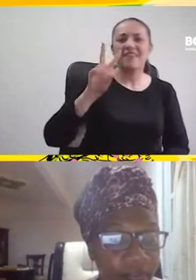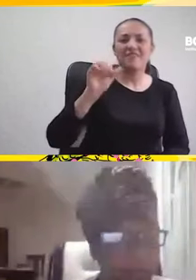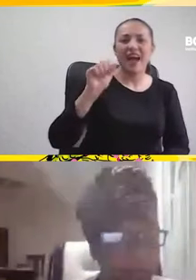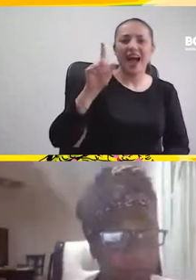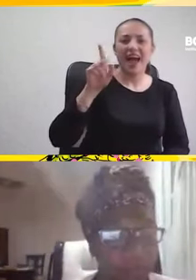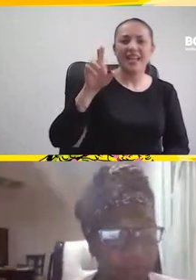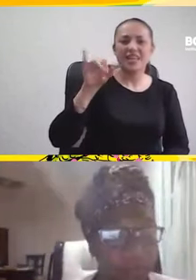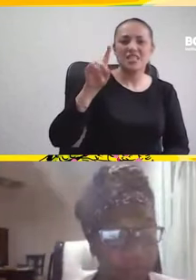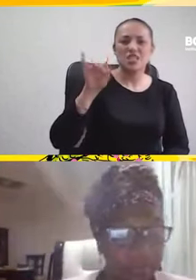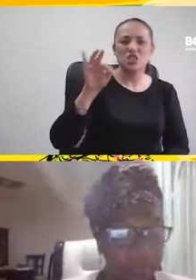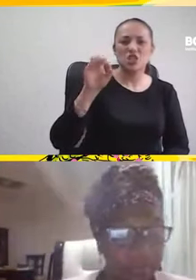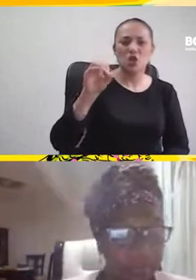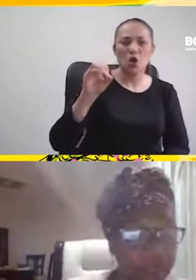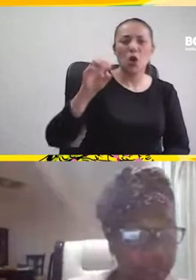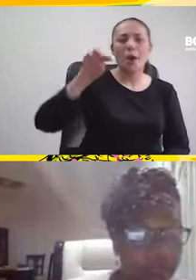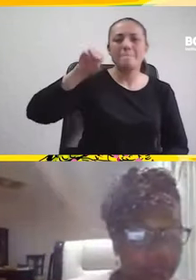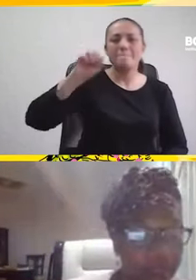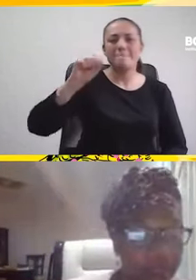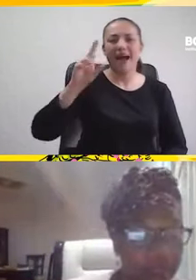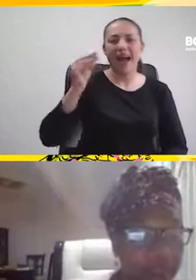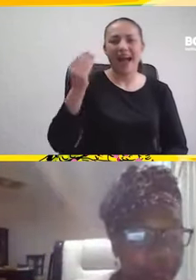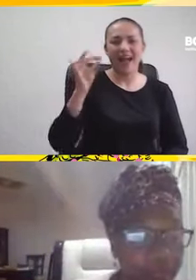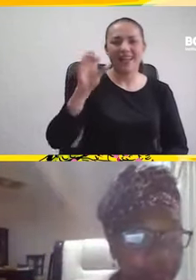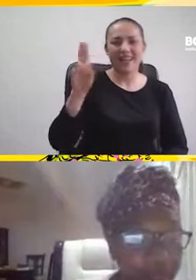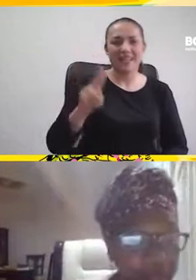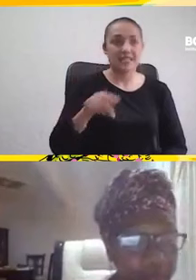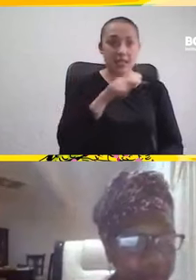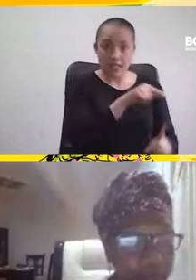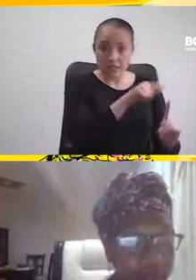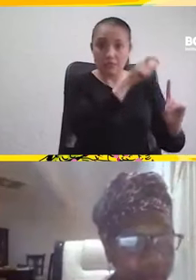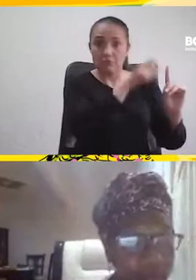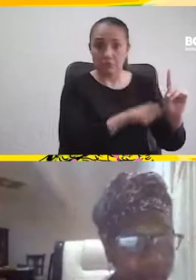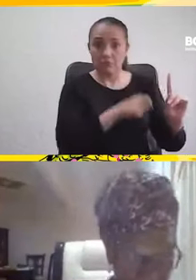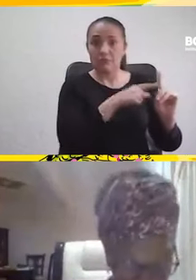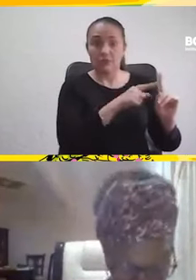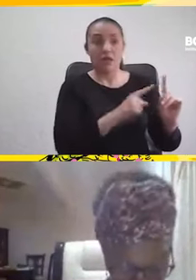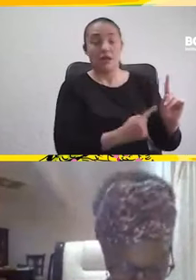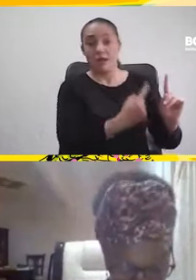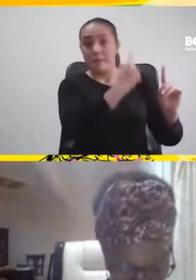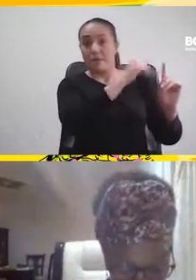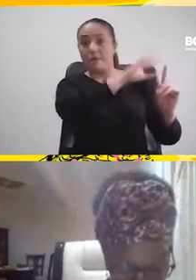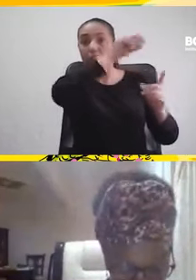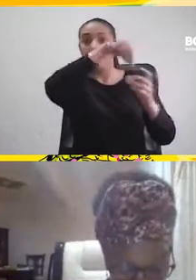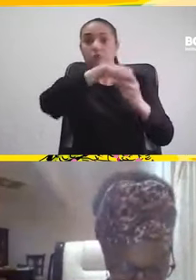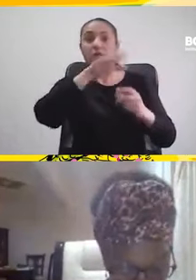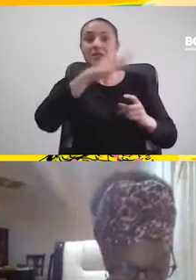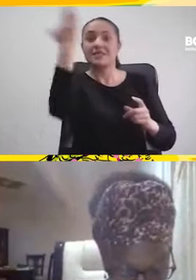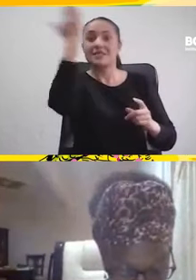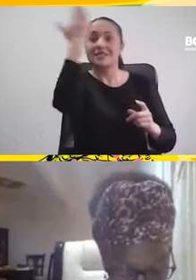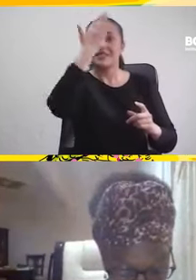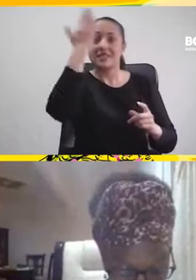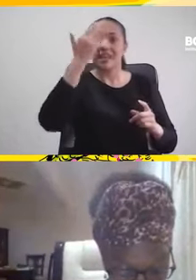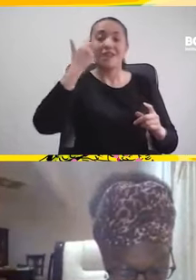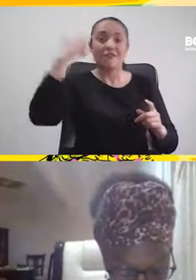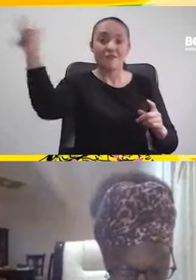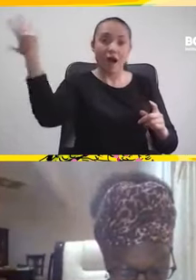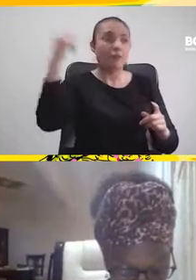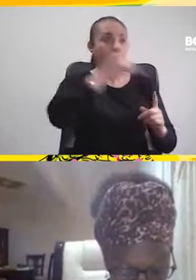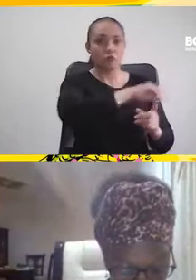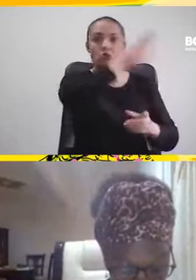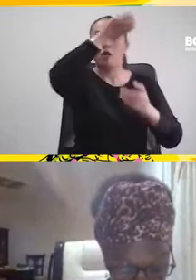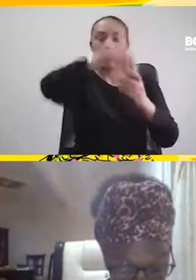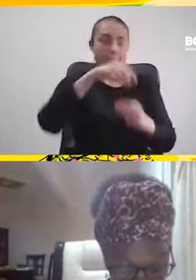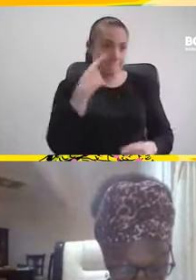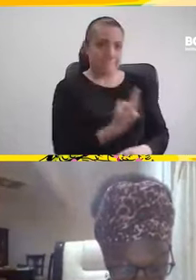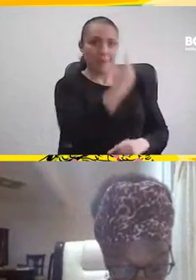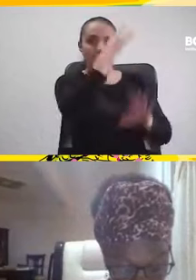decir que Evaristo Márquez fue uno de los primeros actores colombianos que llegan al gran cine y que se da el lujo, entre